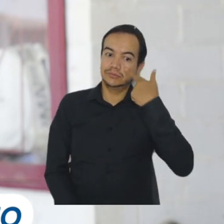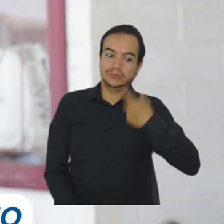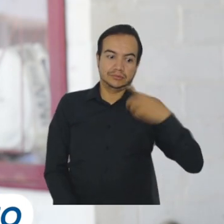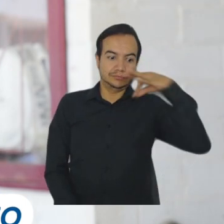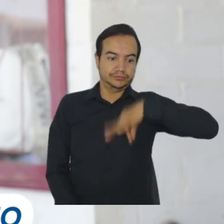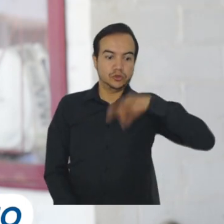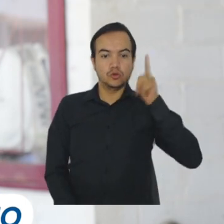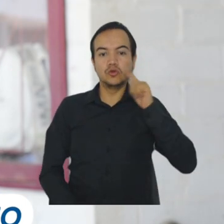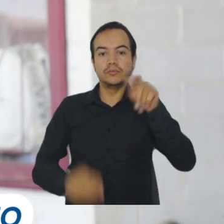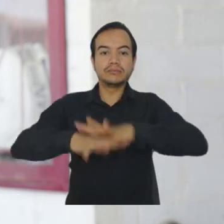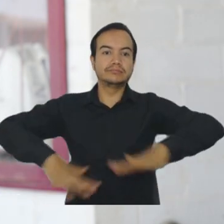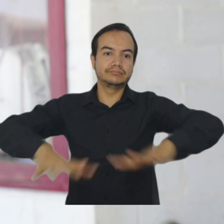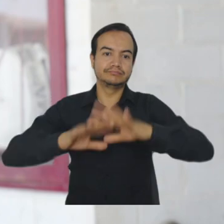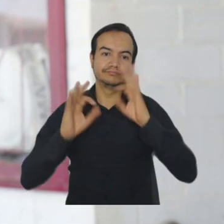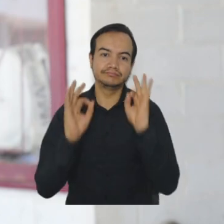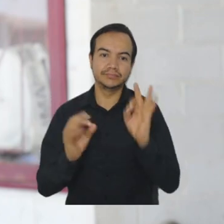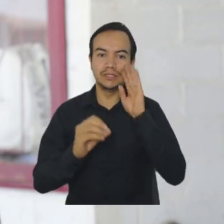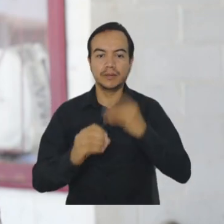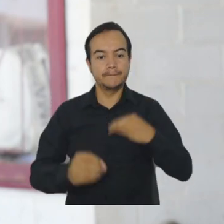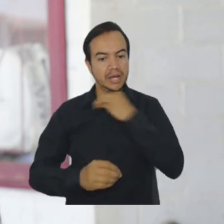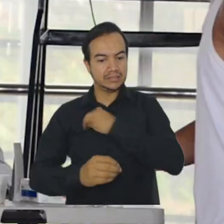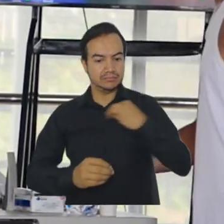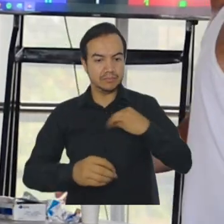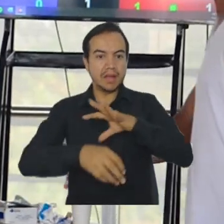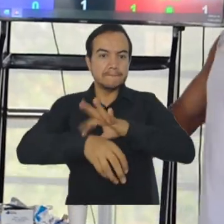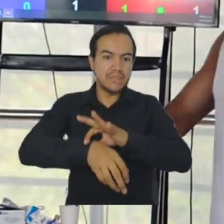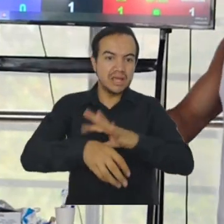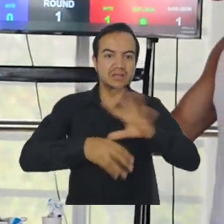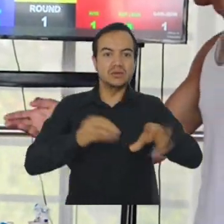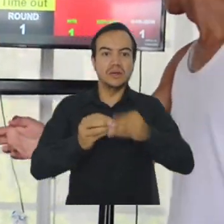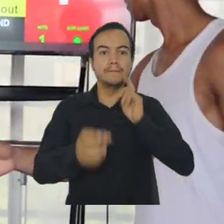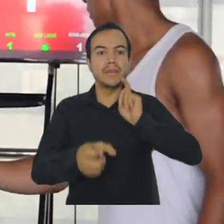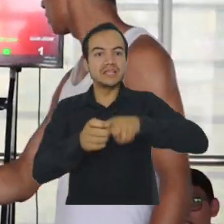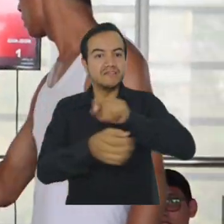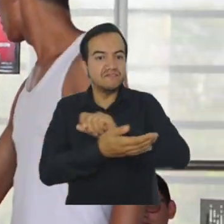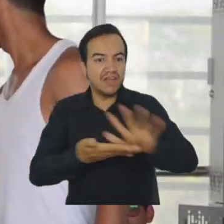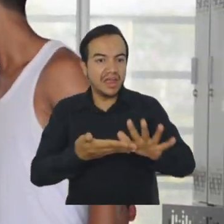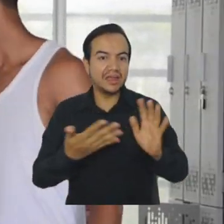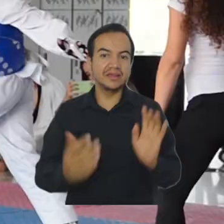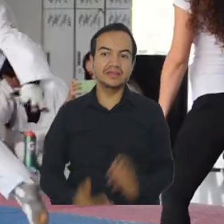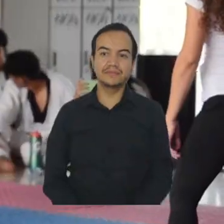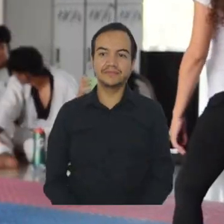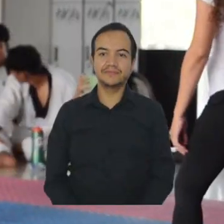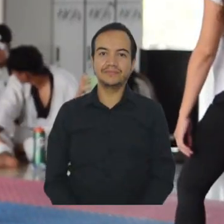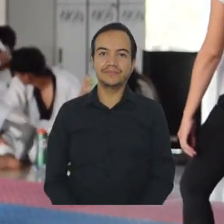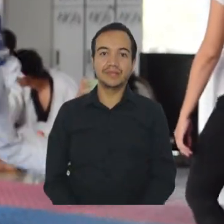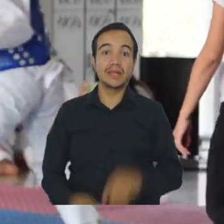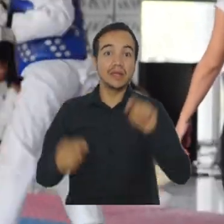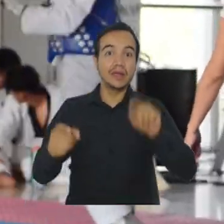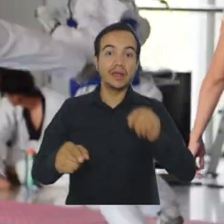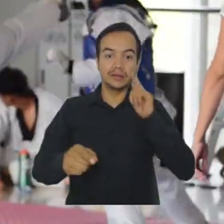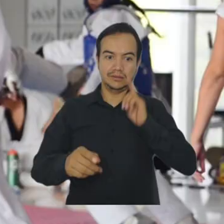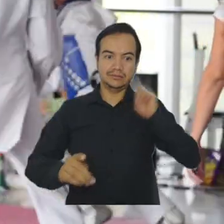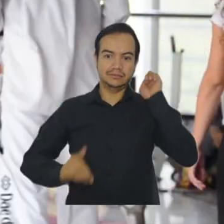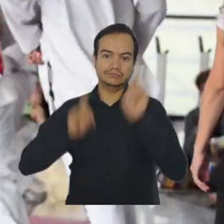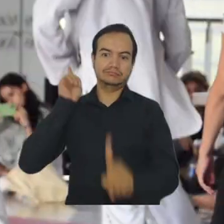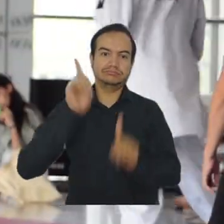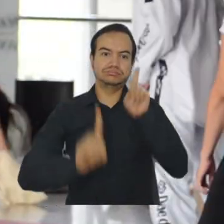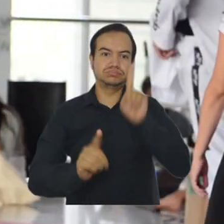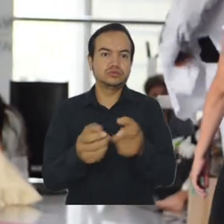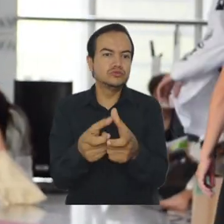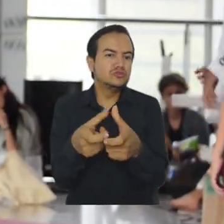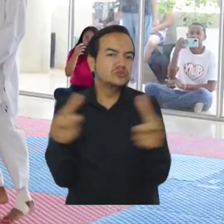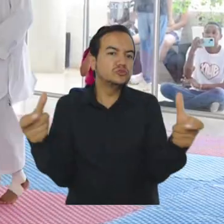rendimiento y estudio biométrico, contamos con becas universitarias, revisiones médicas que tengamos cada uno. El evento contó con gran acogida, ya que tuvo